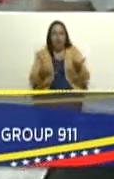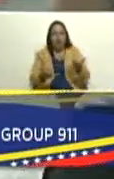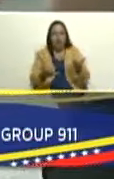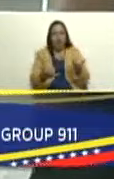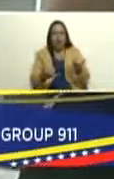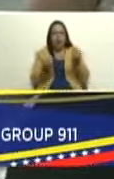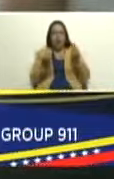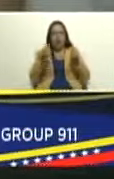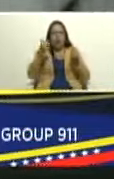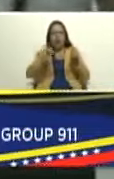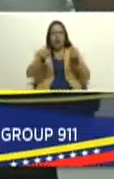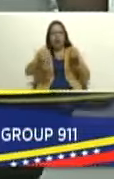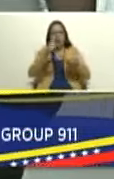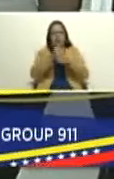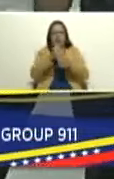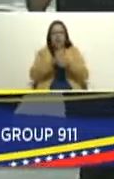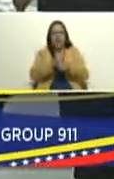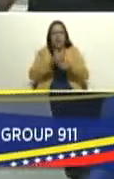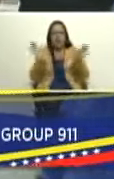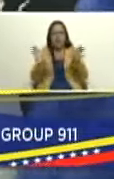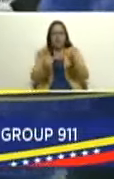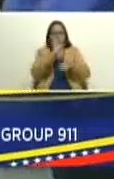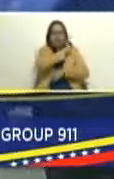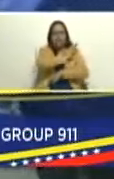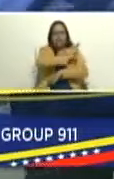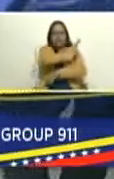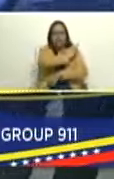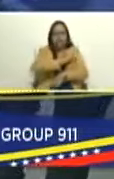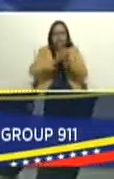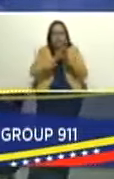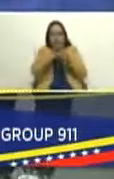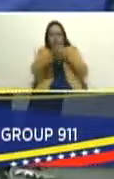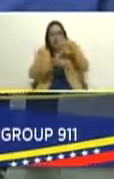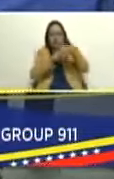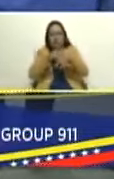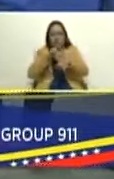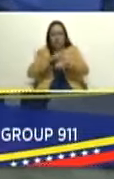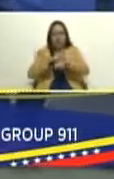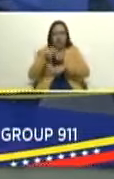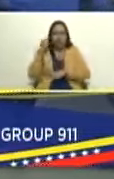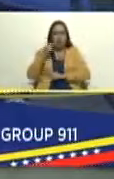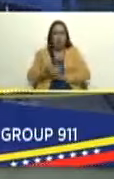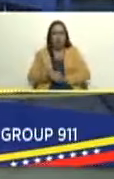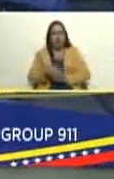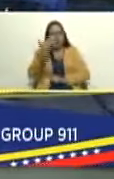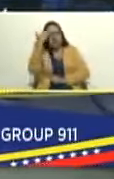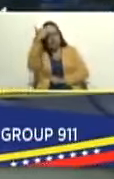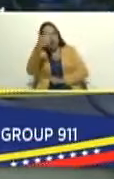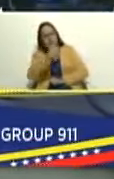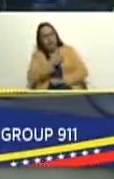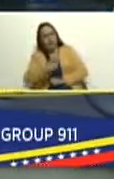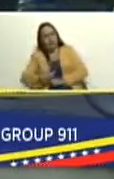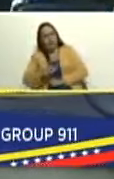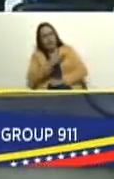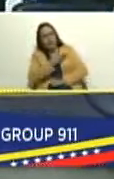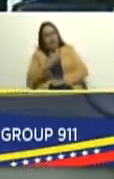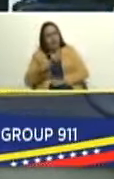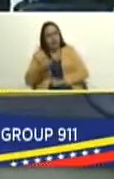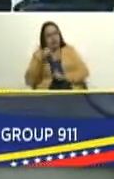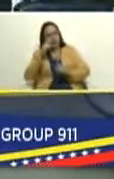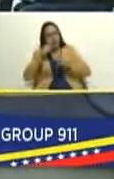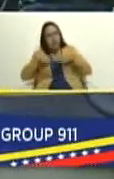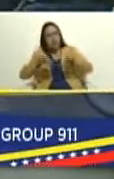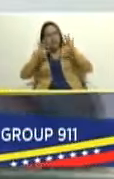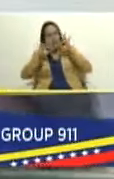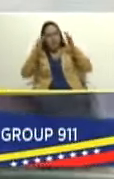mini clínica. Adelante, doctora. Saludos, presidente. Y quiero hacerle llegar un extensivo saludo